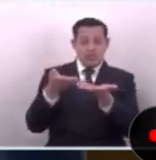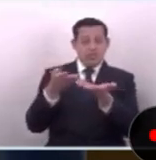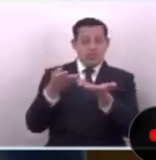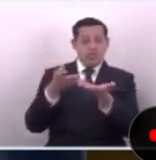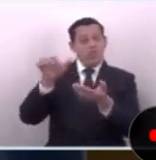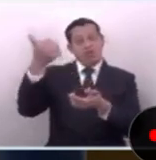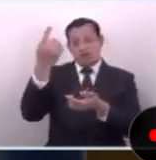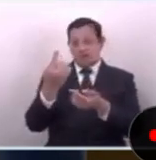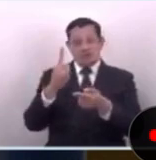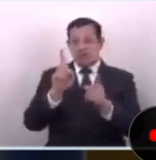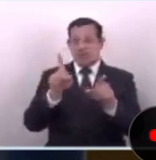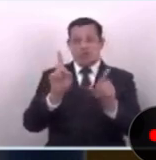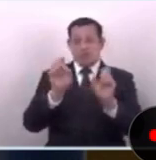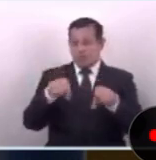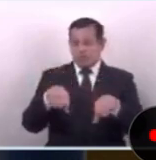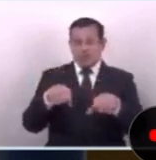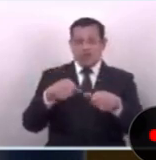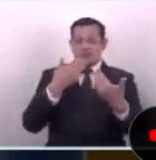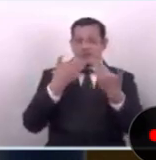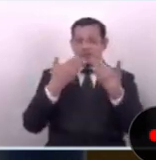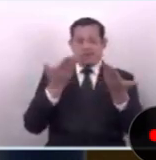nadie o cómo es pues